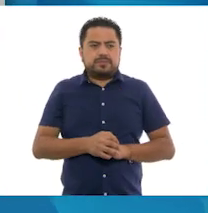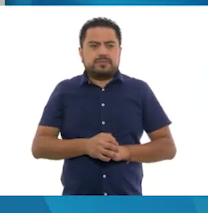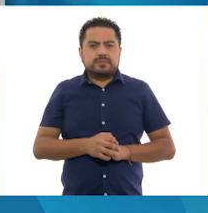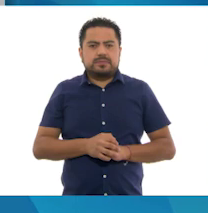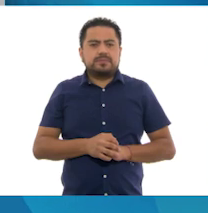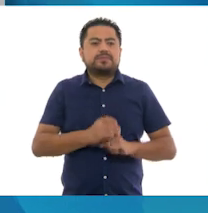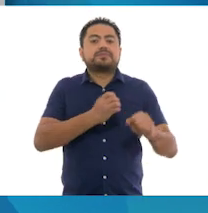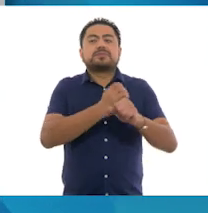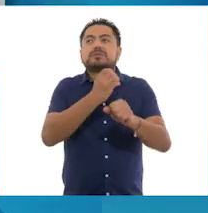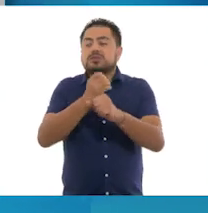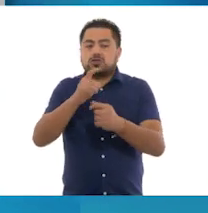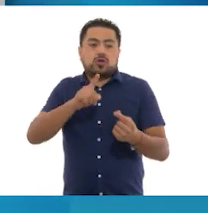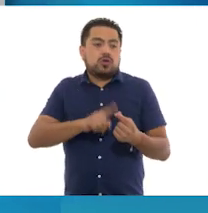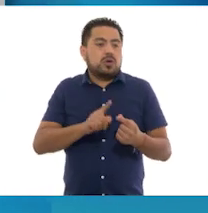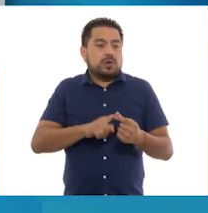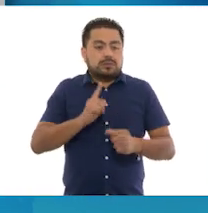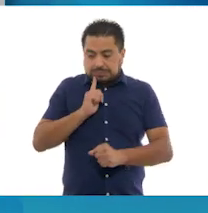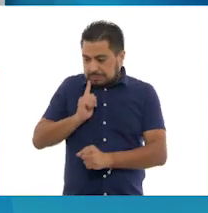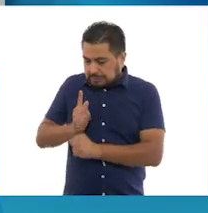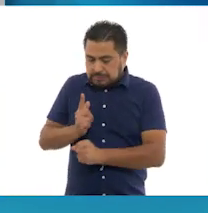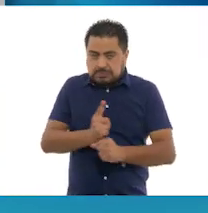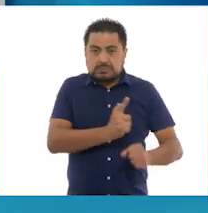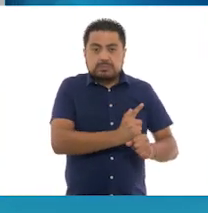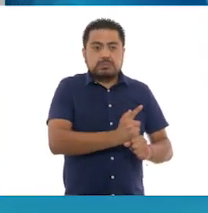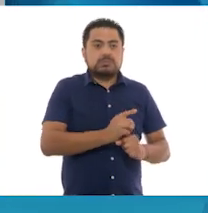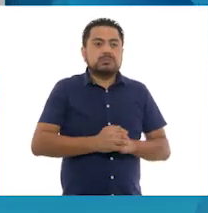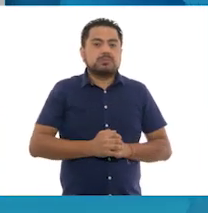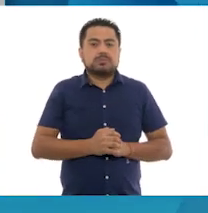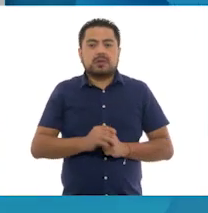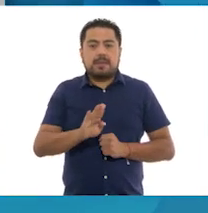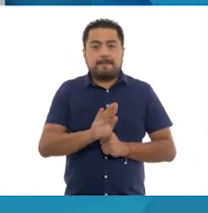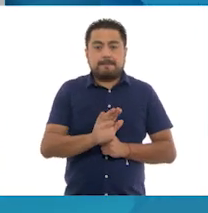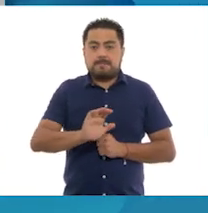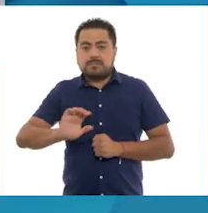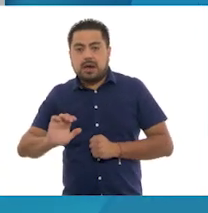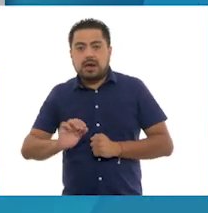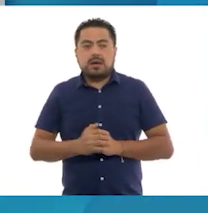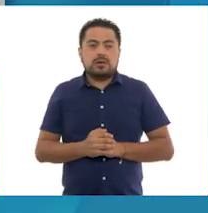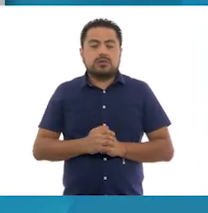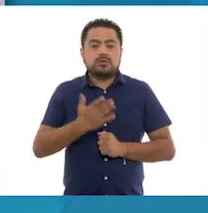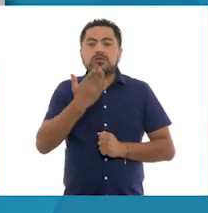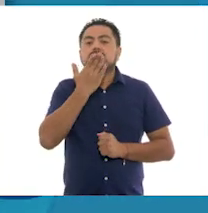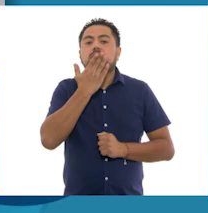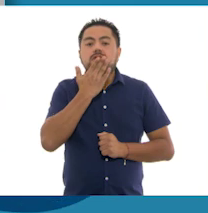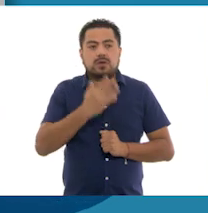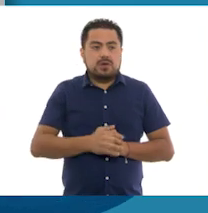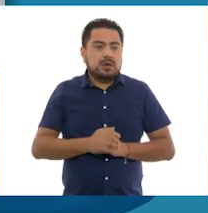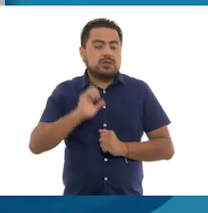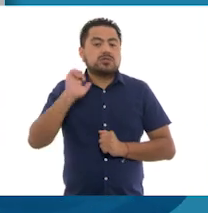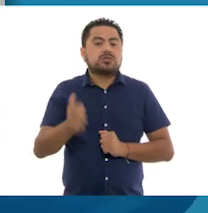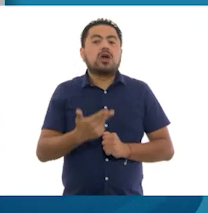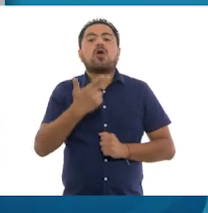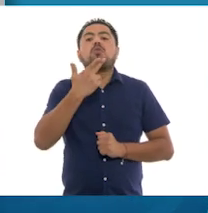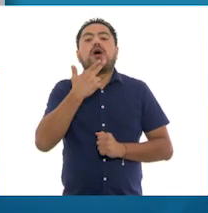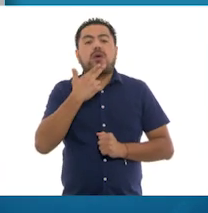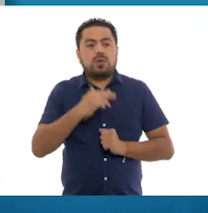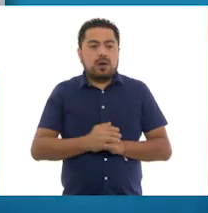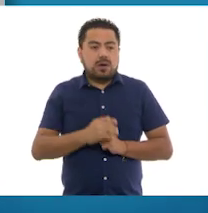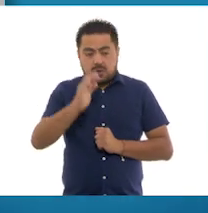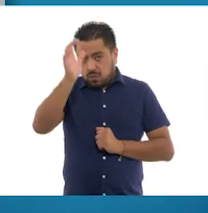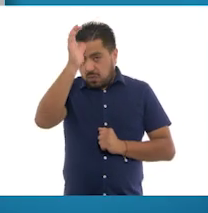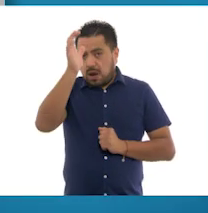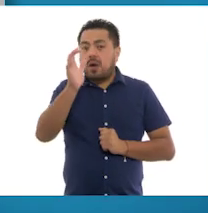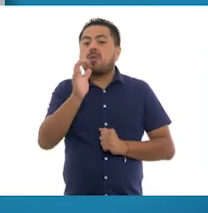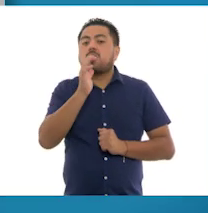principales estados en donde se han localizado son Baja California, Sonora, Chihuahua,